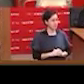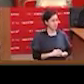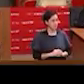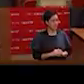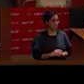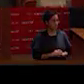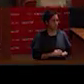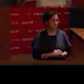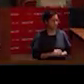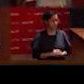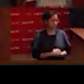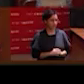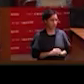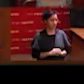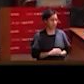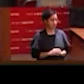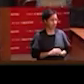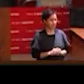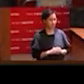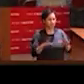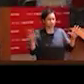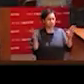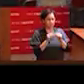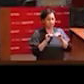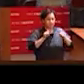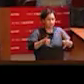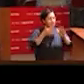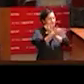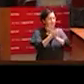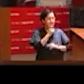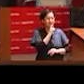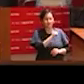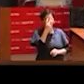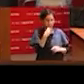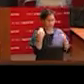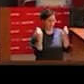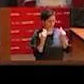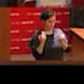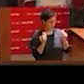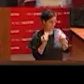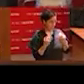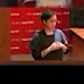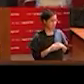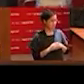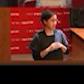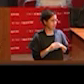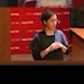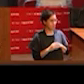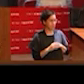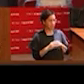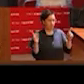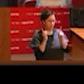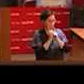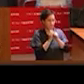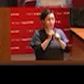contarles inicialmente un poco las cosas que Qué es la fundación 11 en en un poco en telegrama